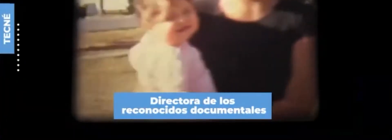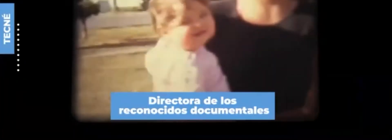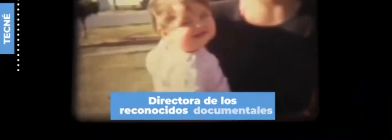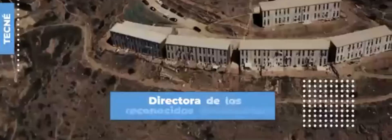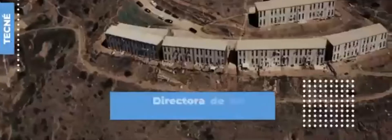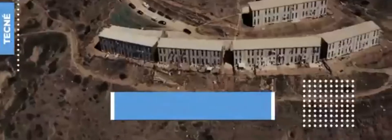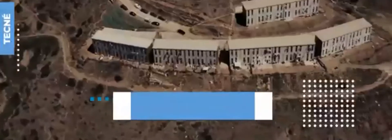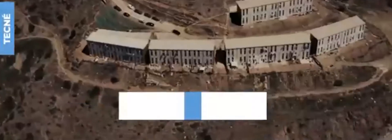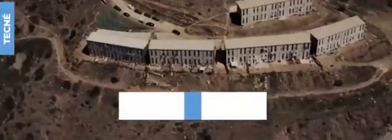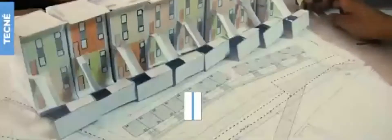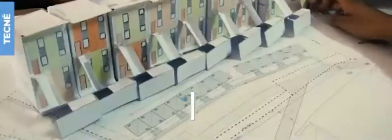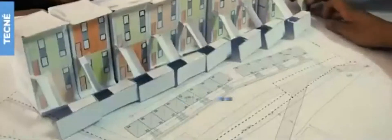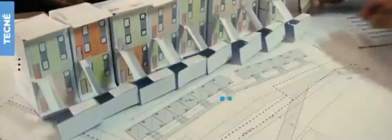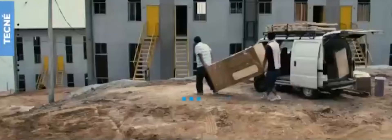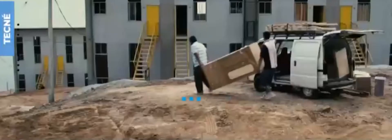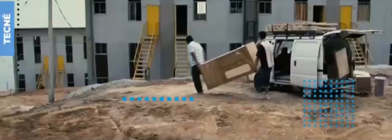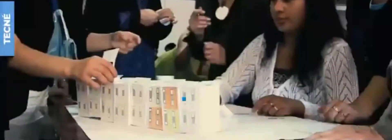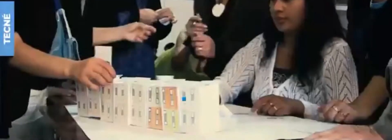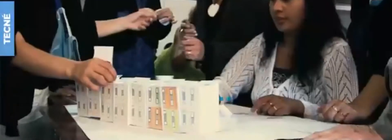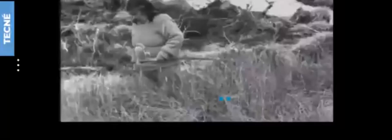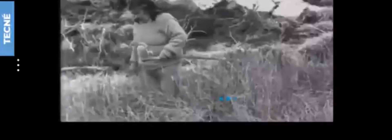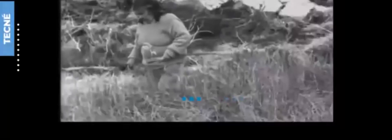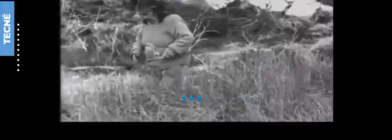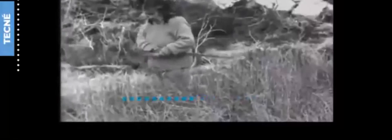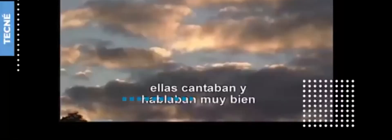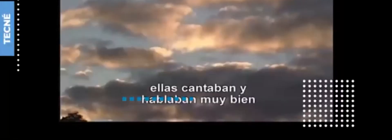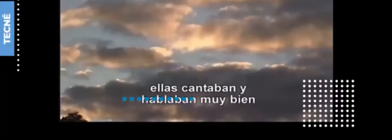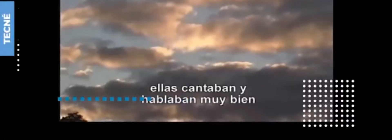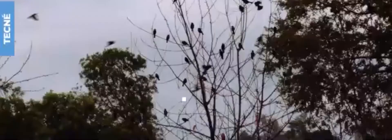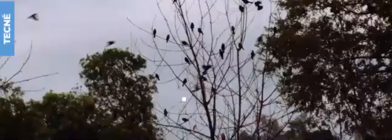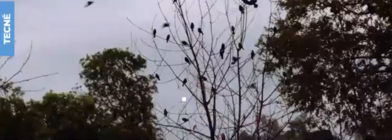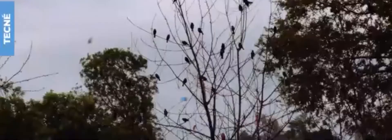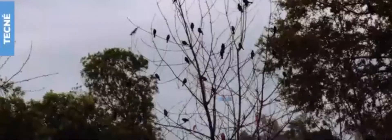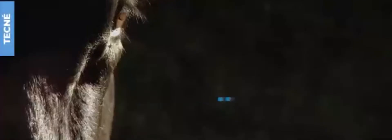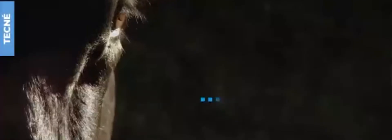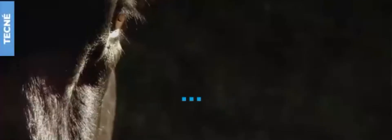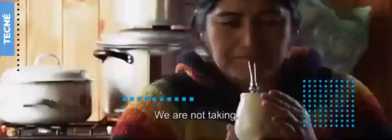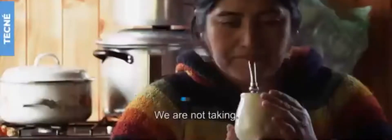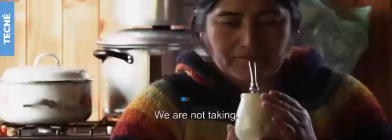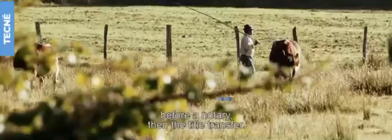genoveva 74 metros cuadrados la última huella y frontera